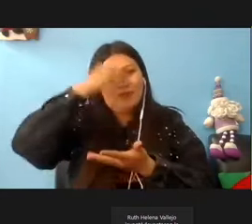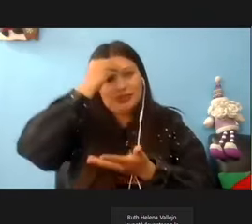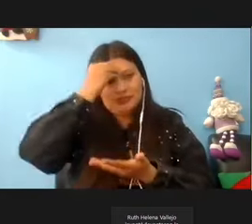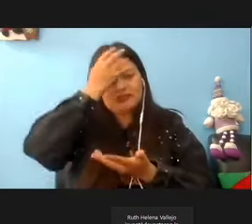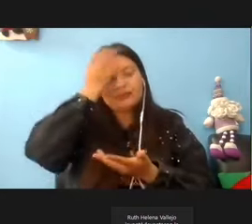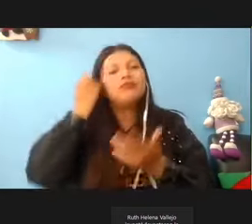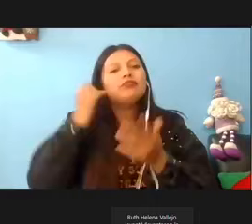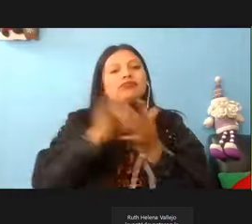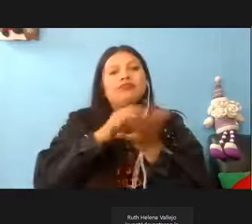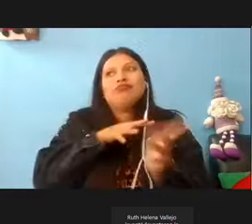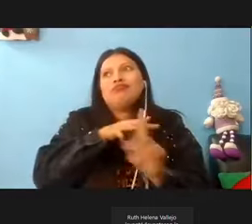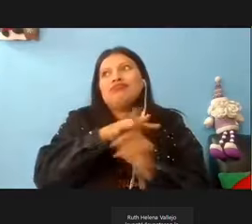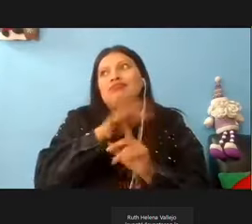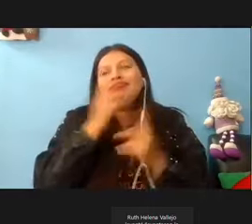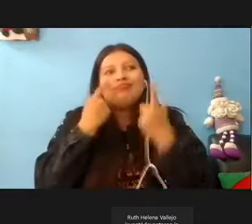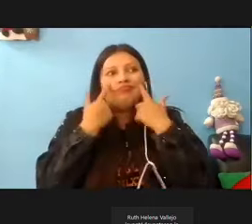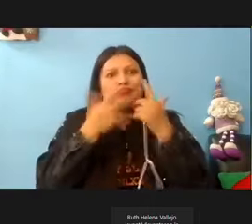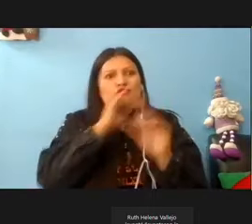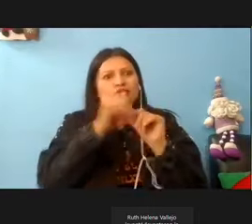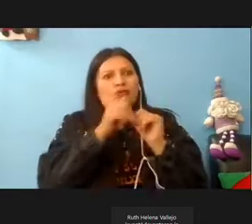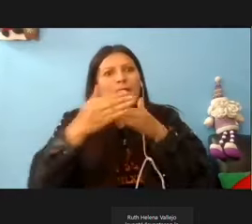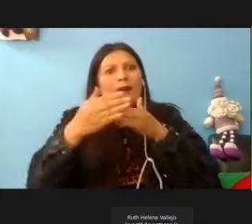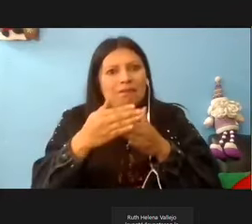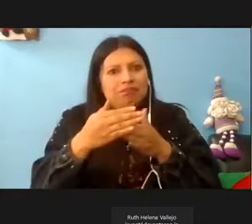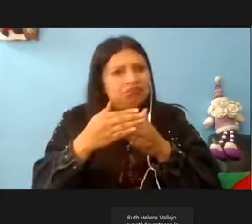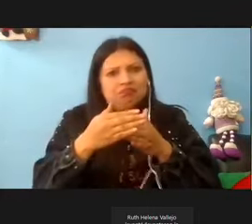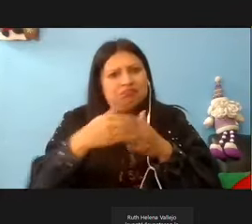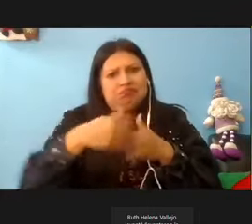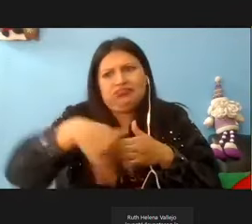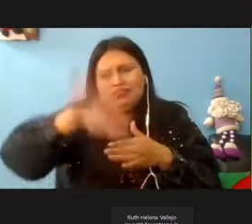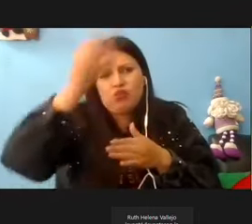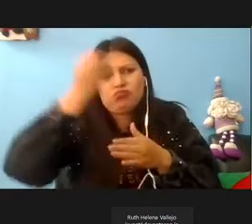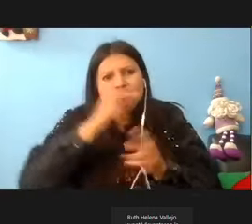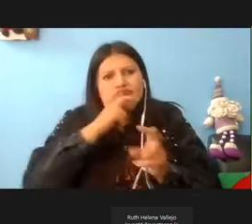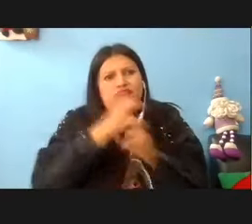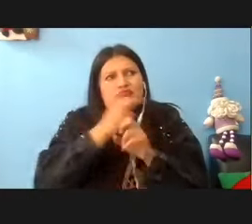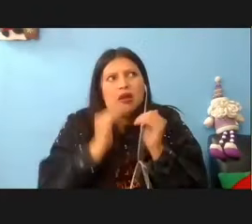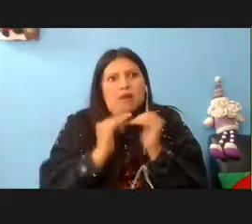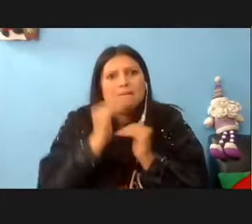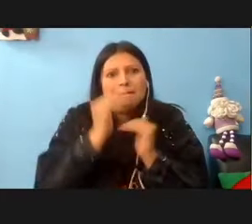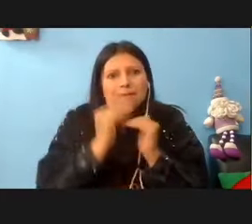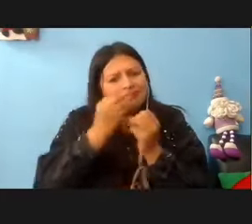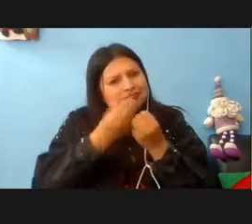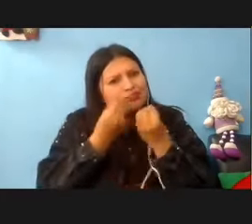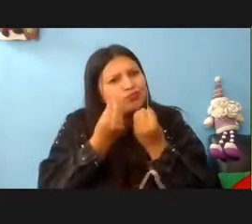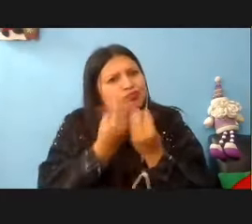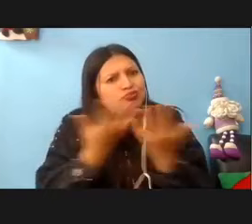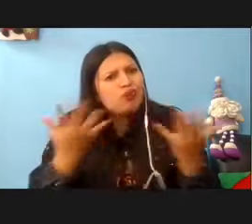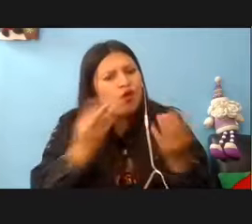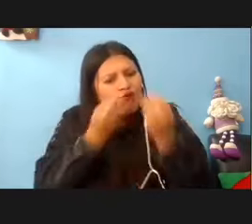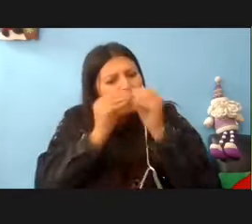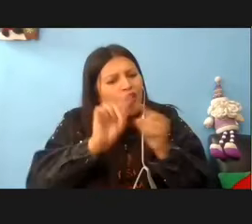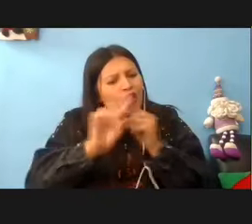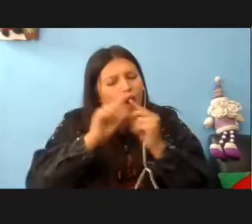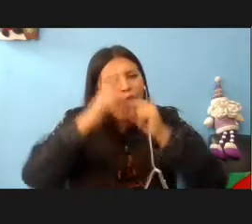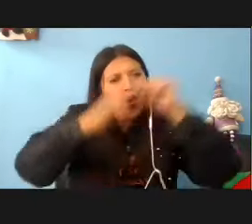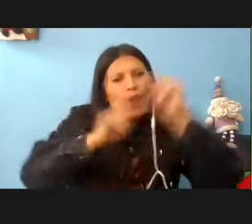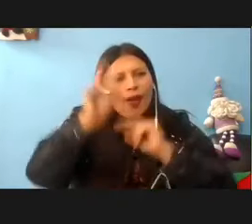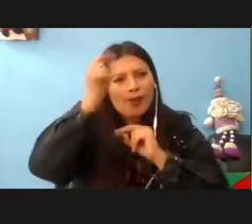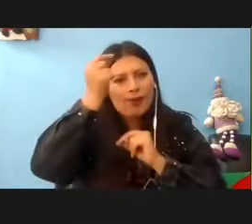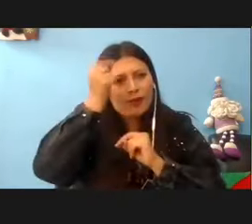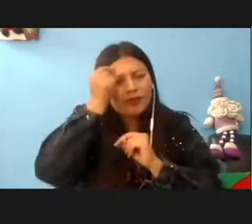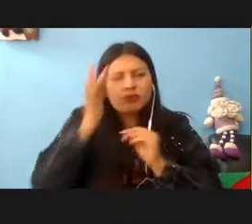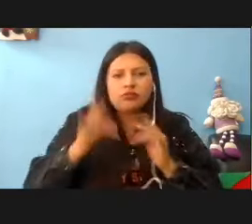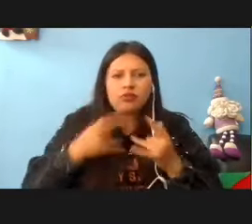sobrepasa, desborda todos los límites que conocemos en cuanto a la manera de construir estas memorias. Y creo que es